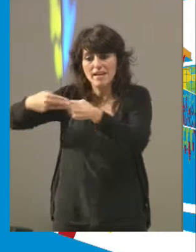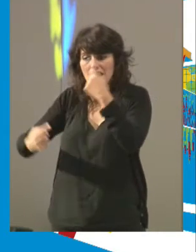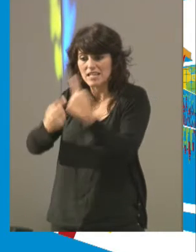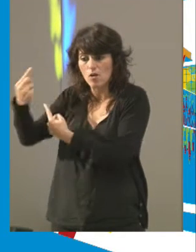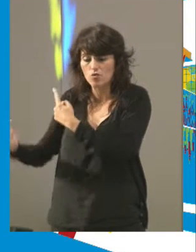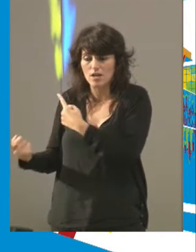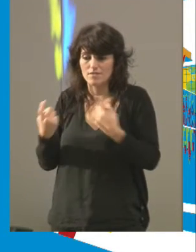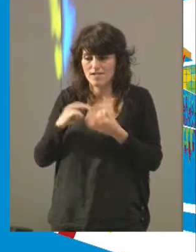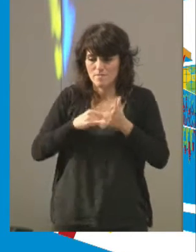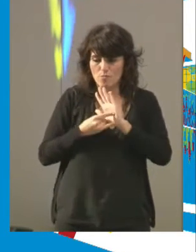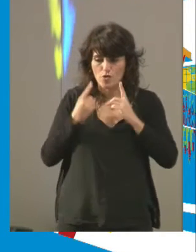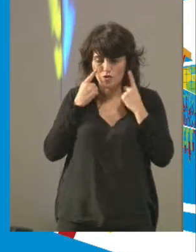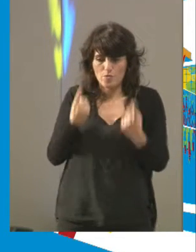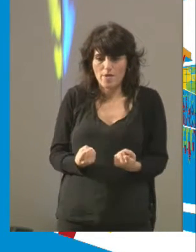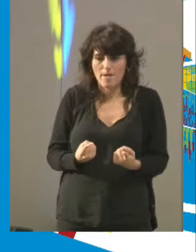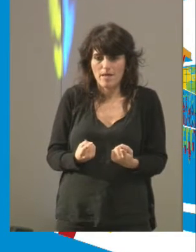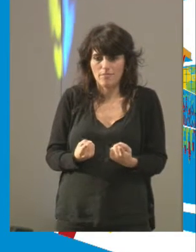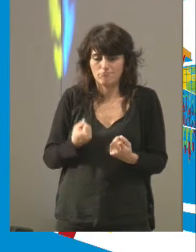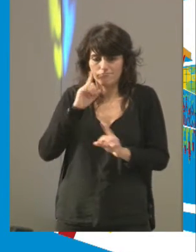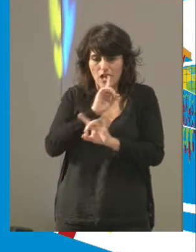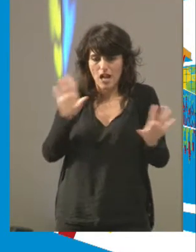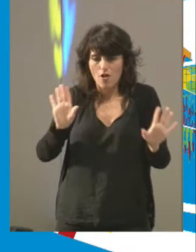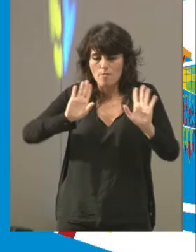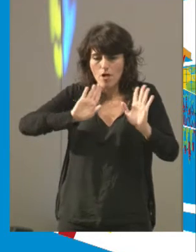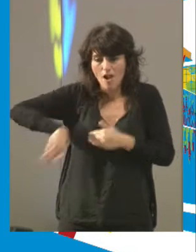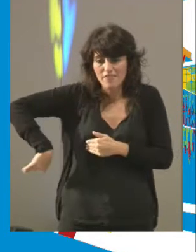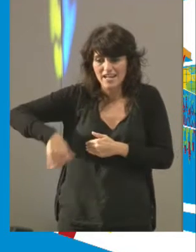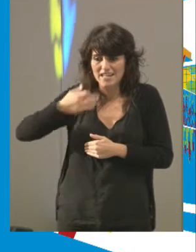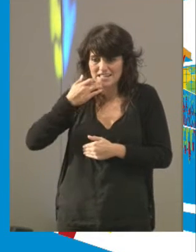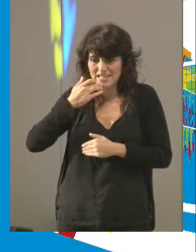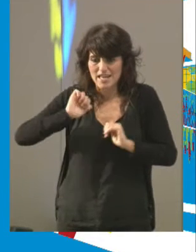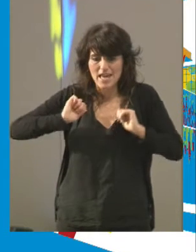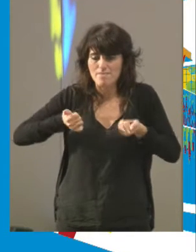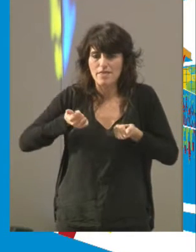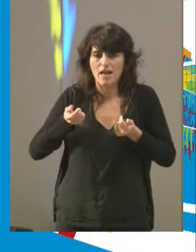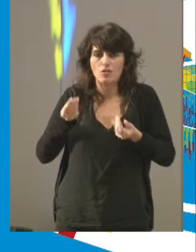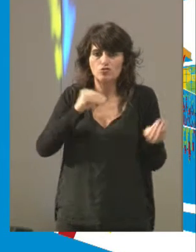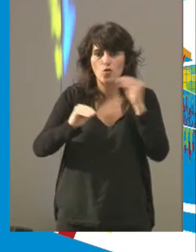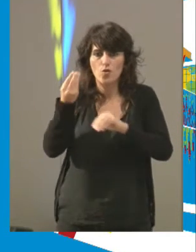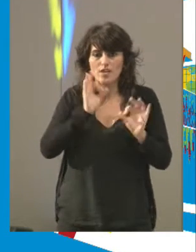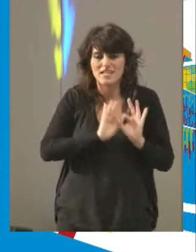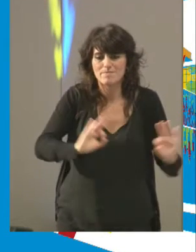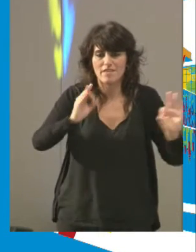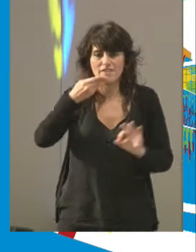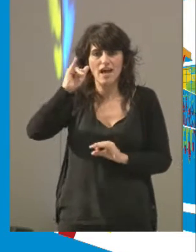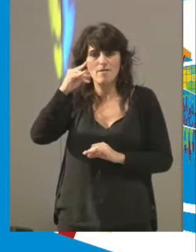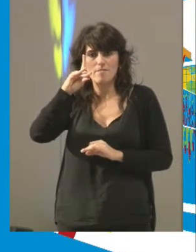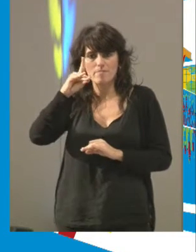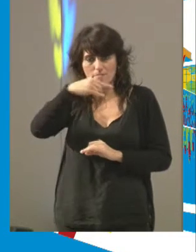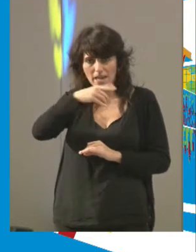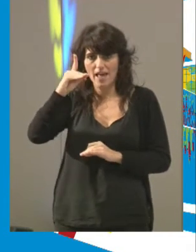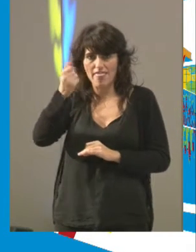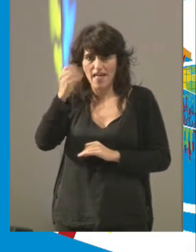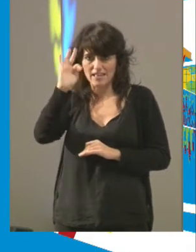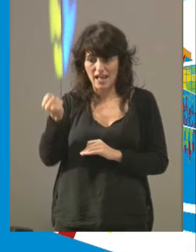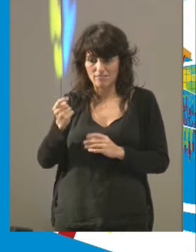como primer proyecto, se estaba poniendo encima de la mesa. Pero al final, si no se empieza por aplicar soluciones específicas de Big Data a las necesidades de los